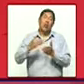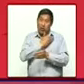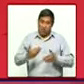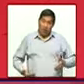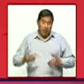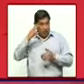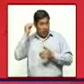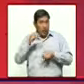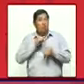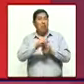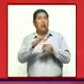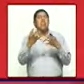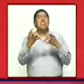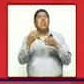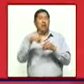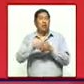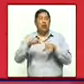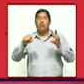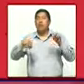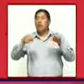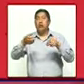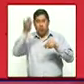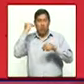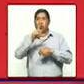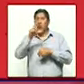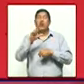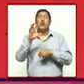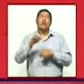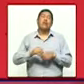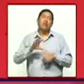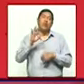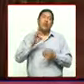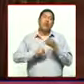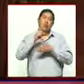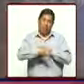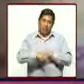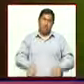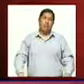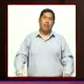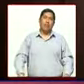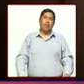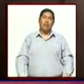mandar el presidente este pasado lunes 9 de septiembre.